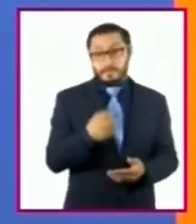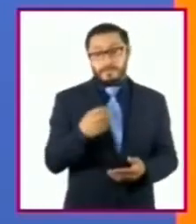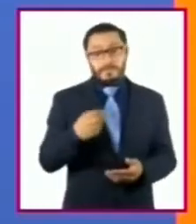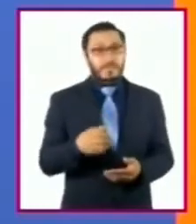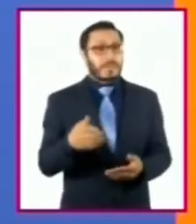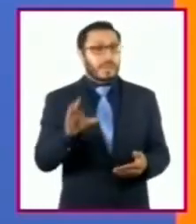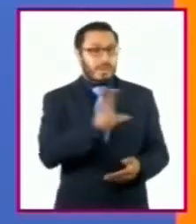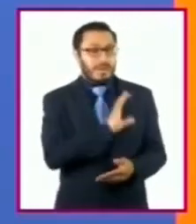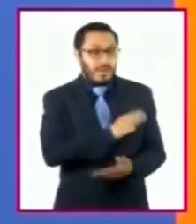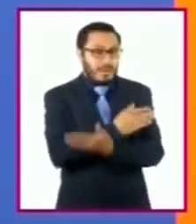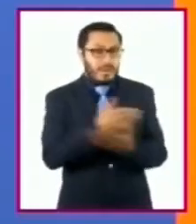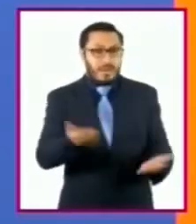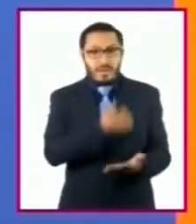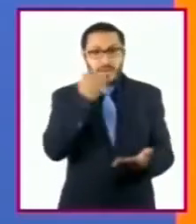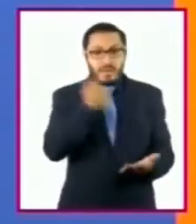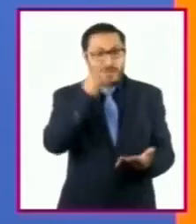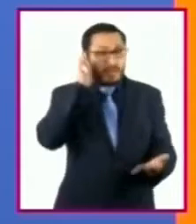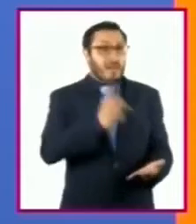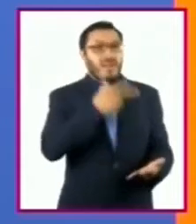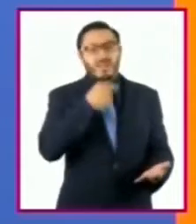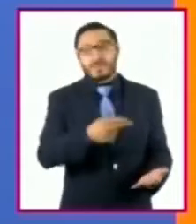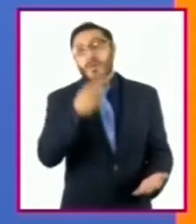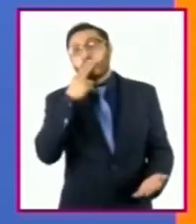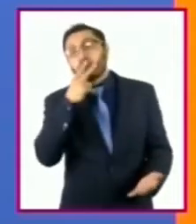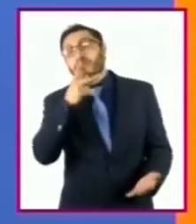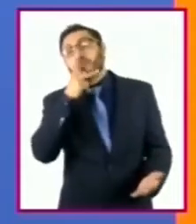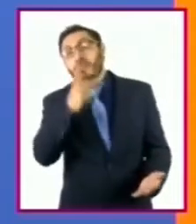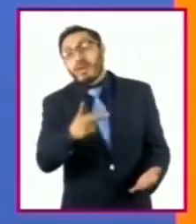estimadas alumnos y alumnos, usen frases cortas.